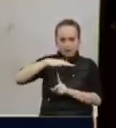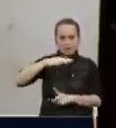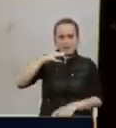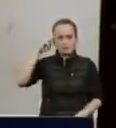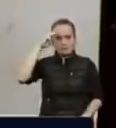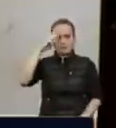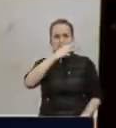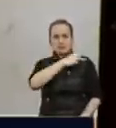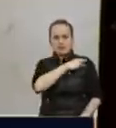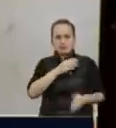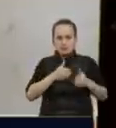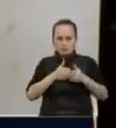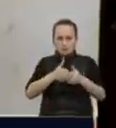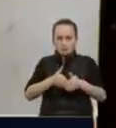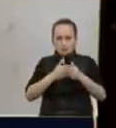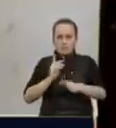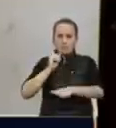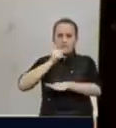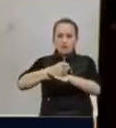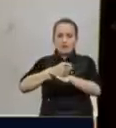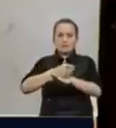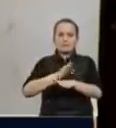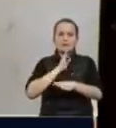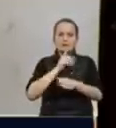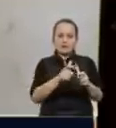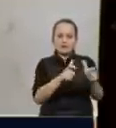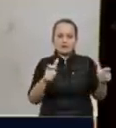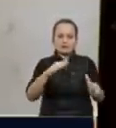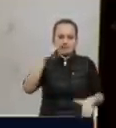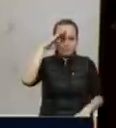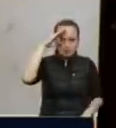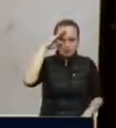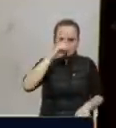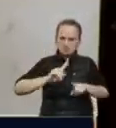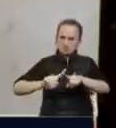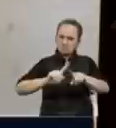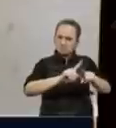Fuerza Aérea da a sus hombres.